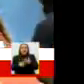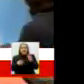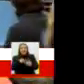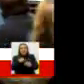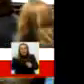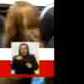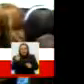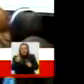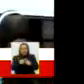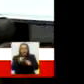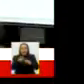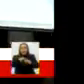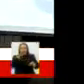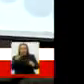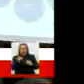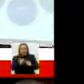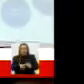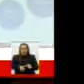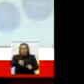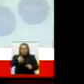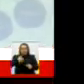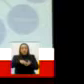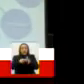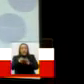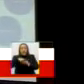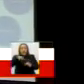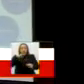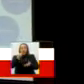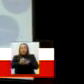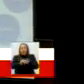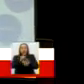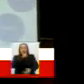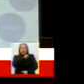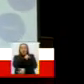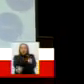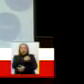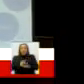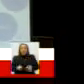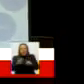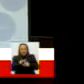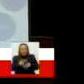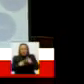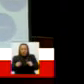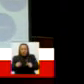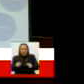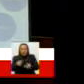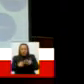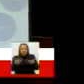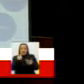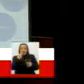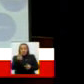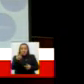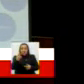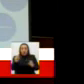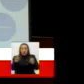Tenemos en primer lugar el Pleno. ¿Qué es el Pleno? El Pleno es la máxima asamblea deliberativa donde están todos los parlamentarios, donde están los